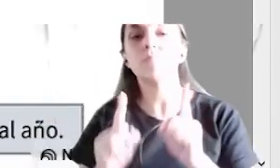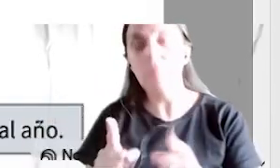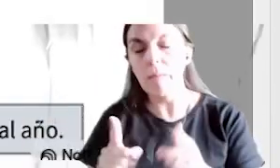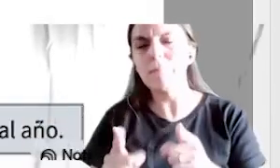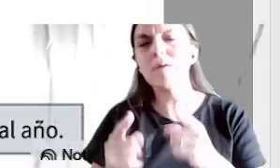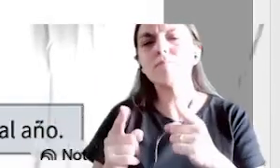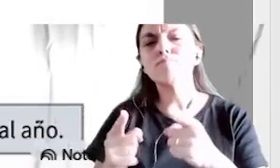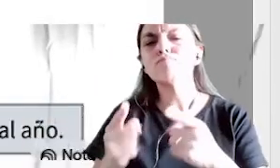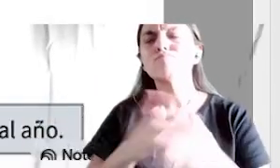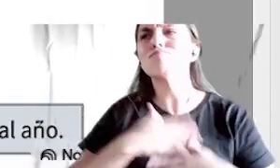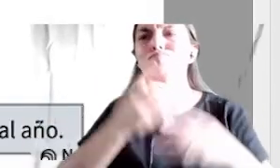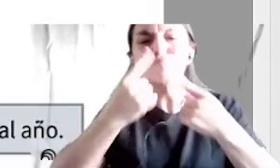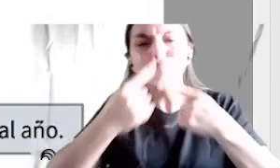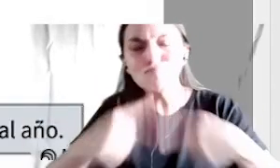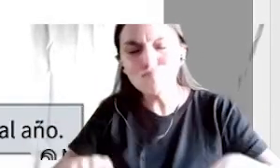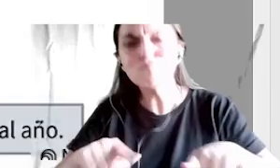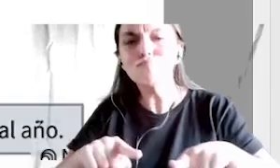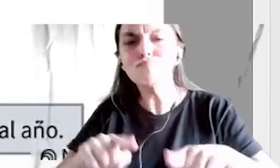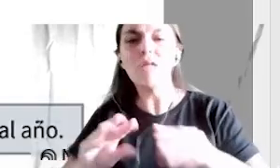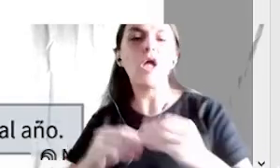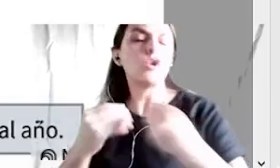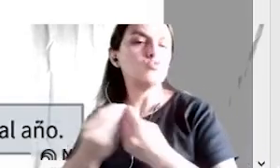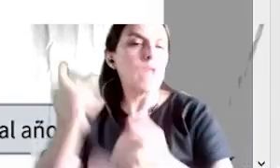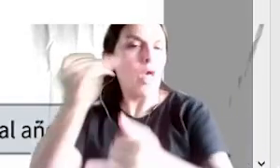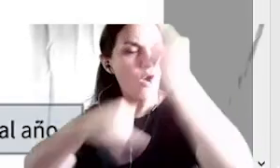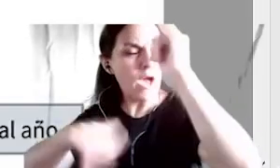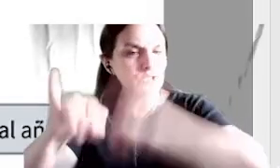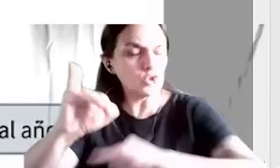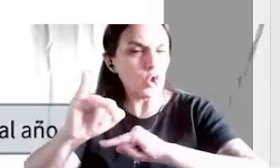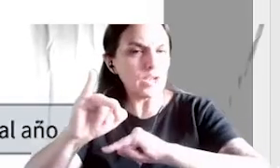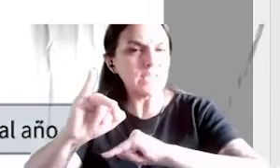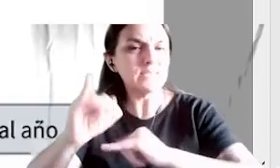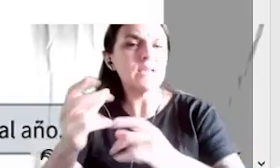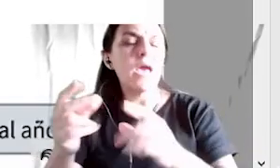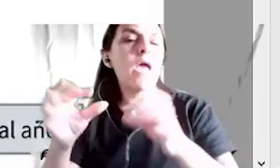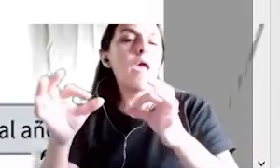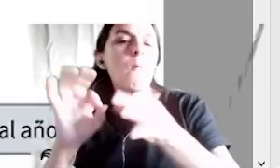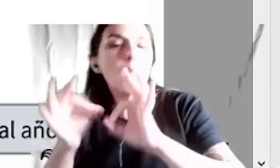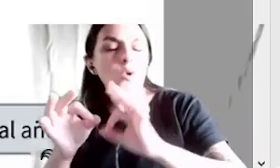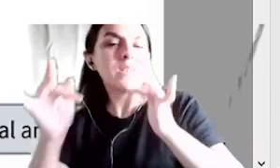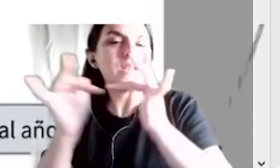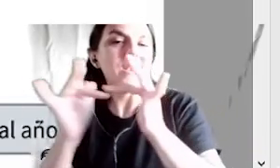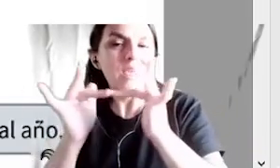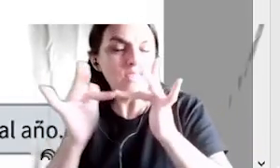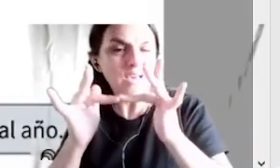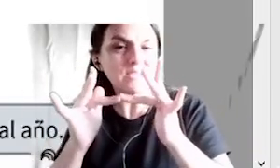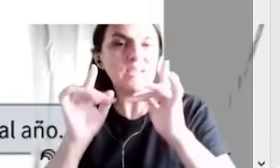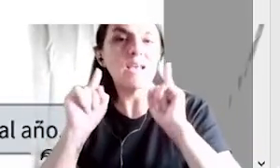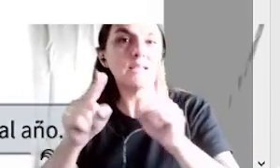muebles, al resultado de la venta de acciones, a las criptomonedas, al resultado de los títulos, de la venta de títulos públicos y los